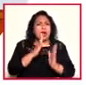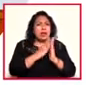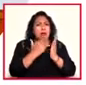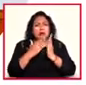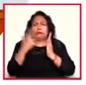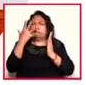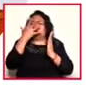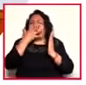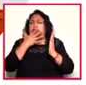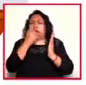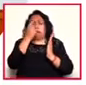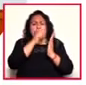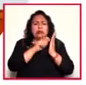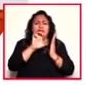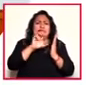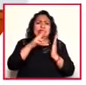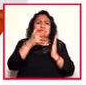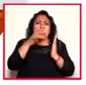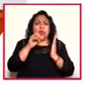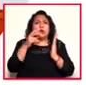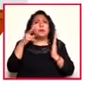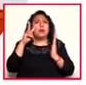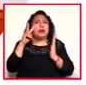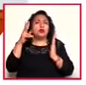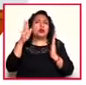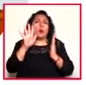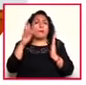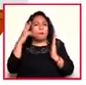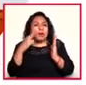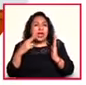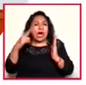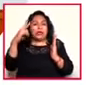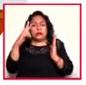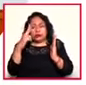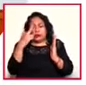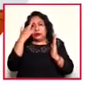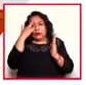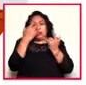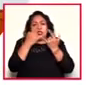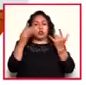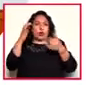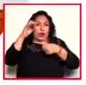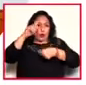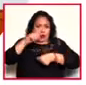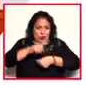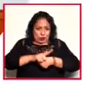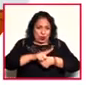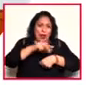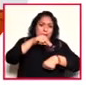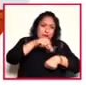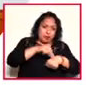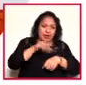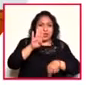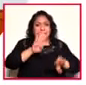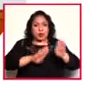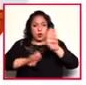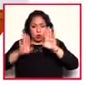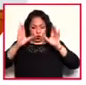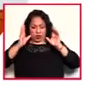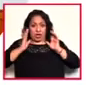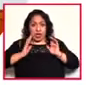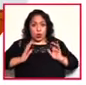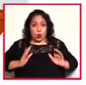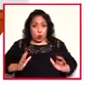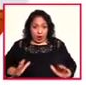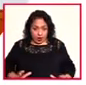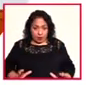de ensayos donde nos lleva por viajes inolvidables a través de la historia cultural, médica y biológica del cuerpo y donde